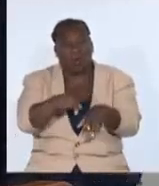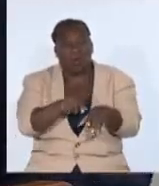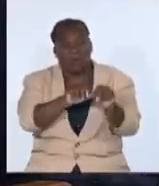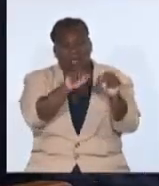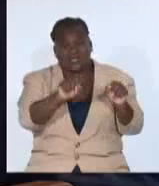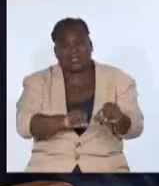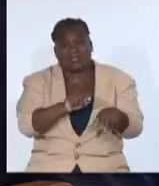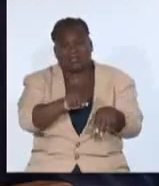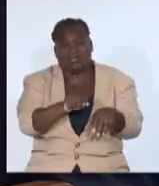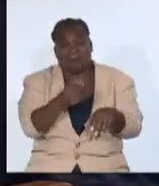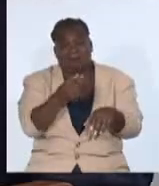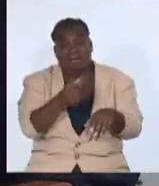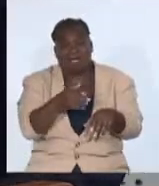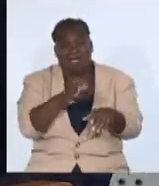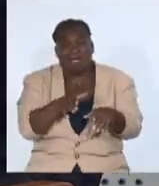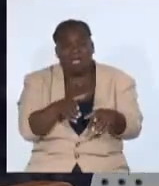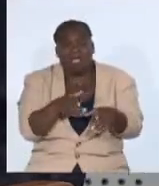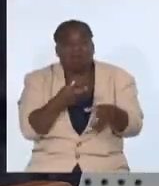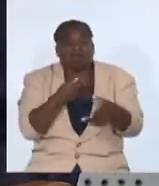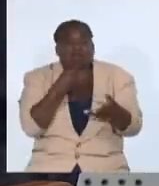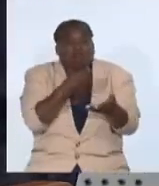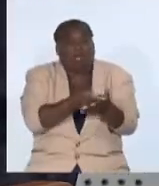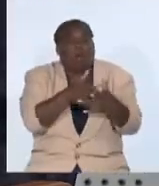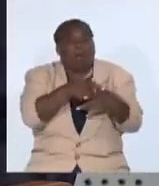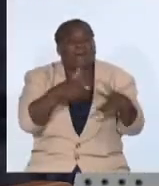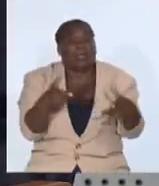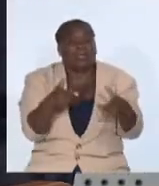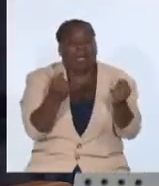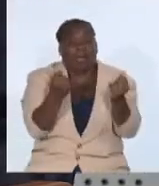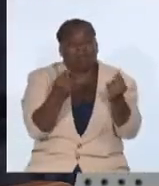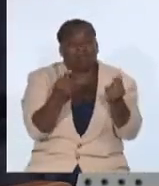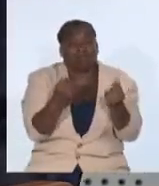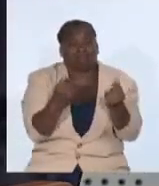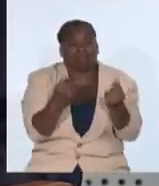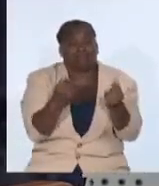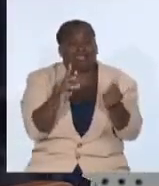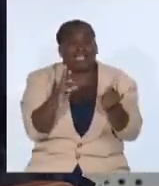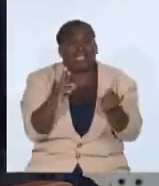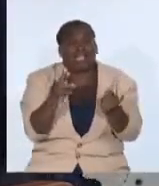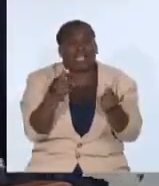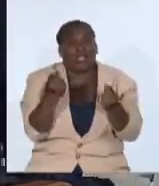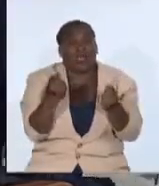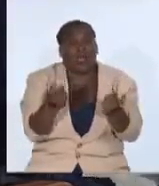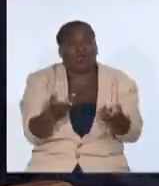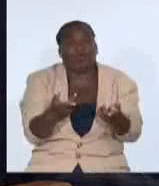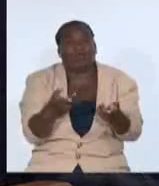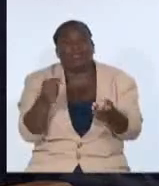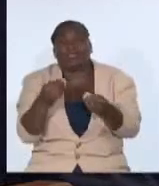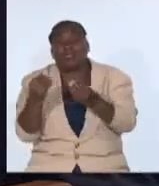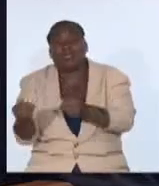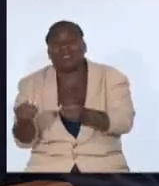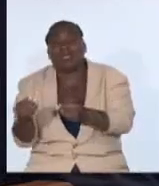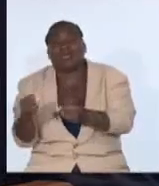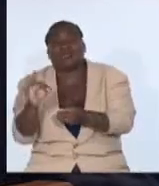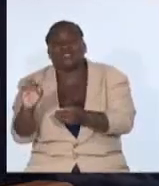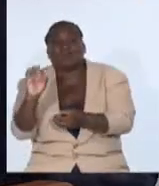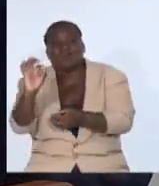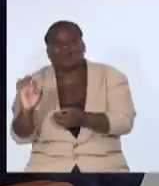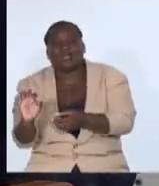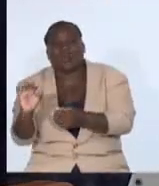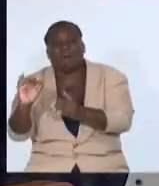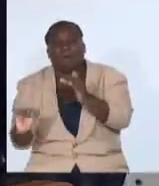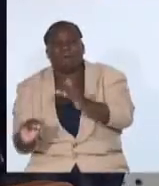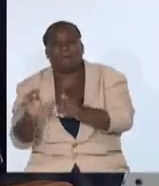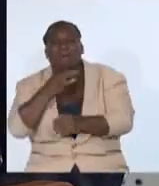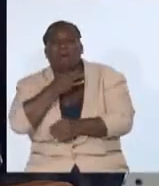que ensancha los bolsillos de los ricos a expensas de las reservas del 80% más pobres Es sin dudas